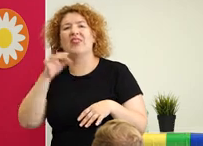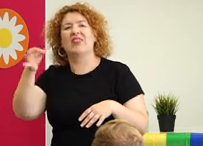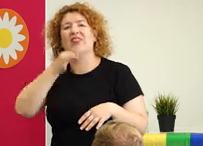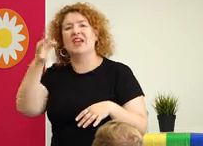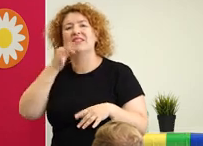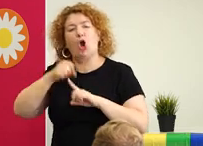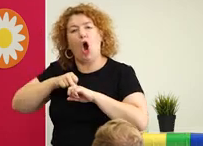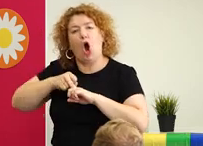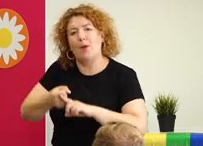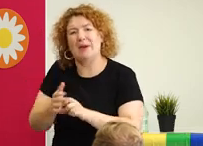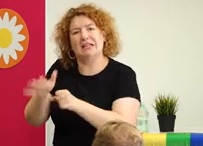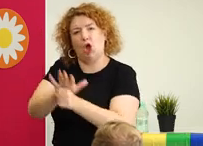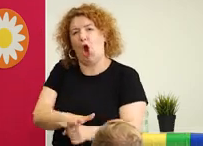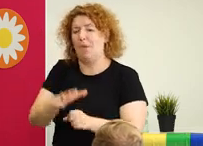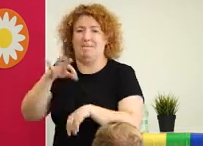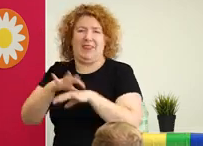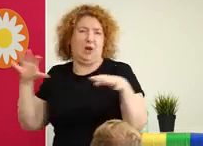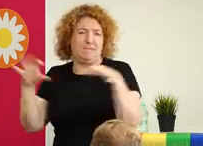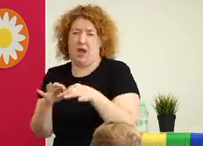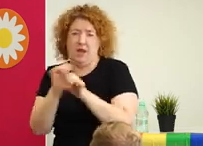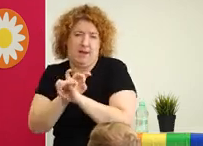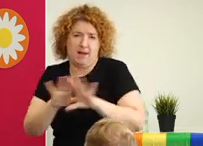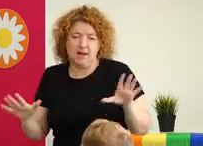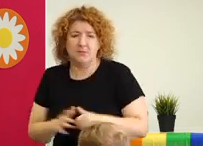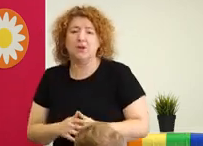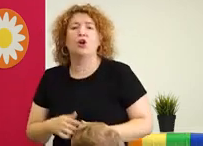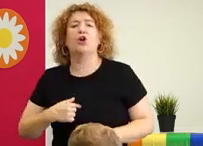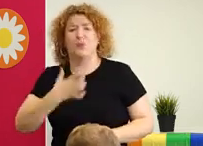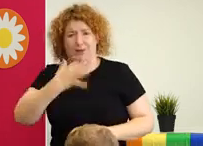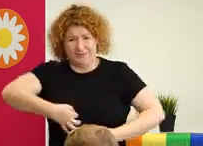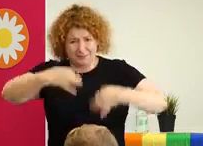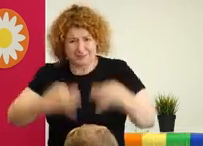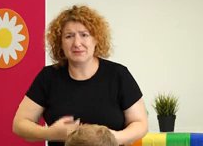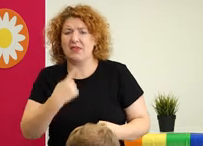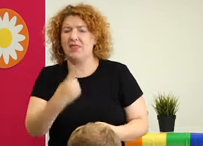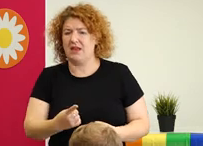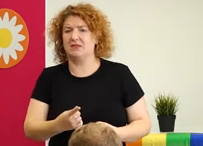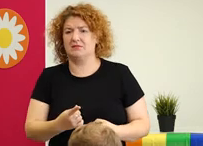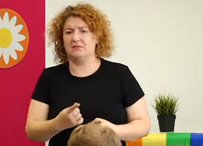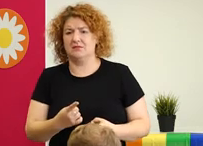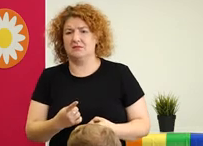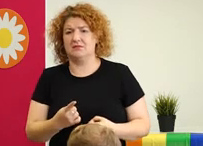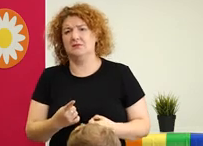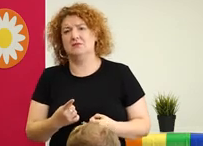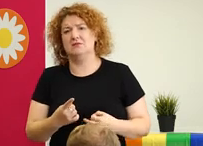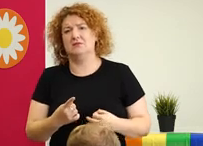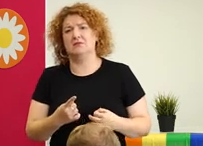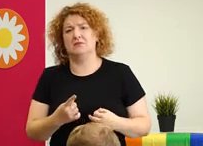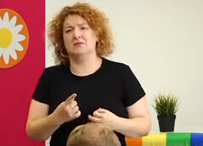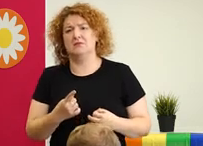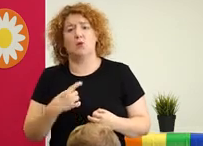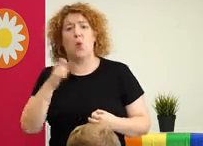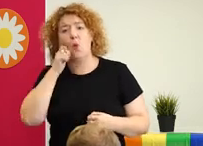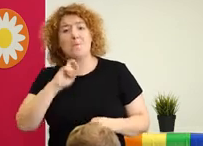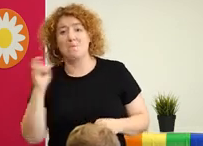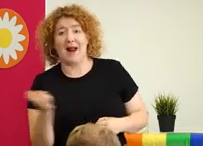discursos opresores, lejos de eso, lo que se puede afirmar con rotundidad que formamos parte de la